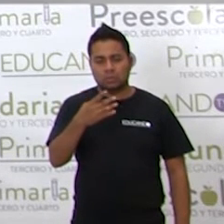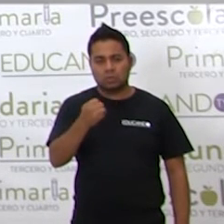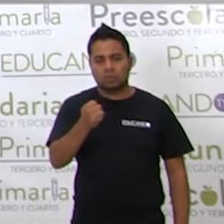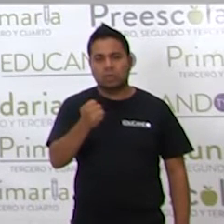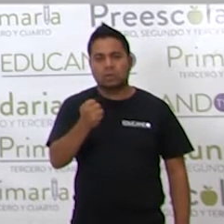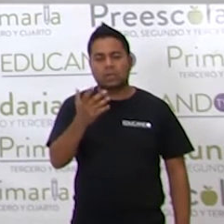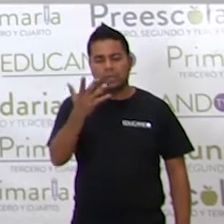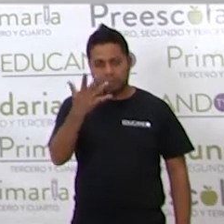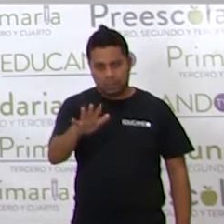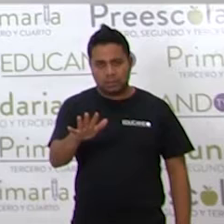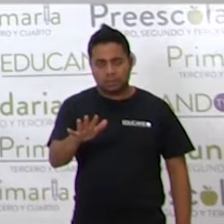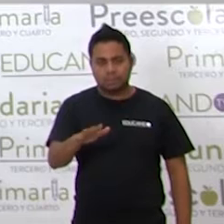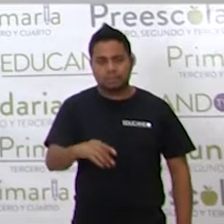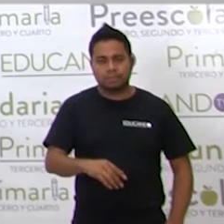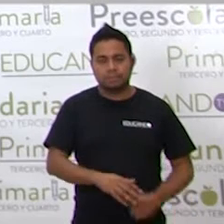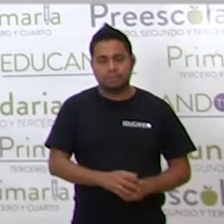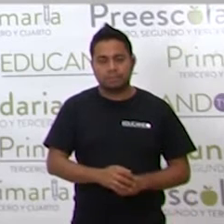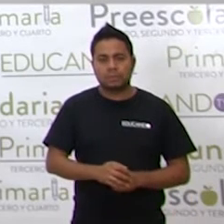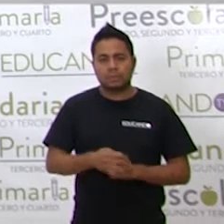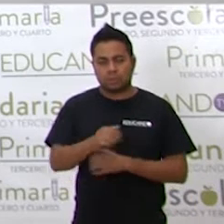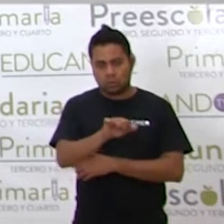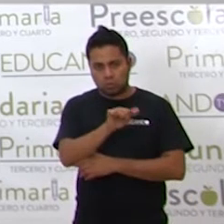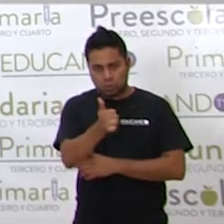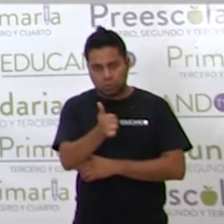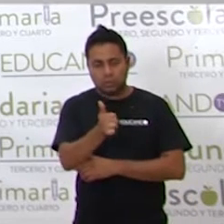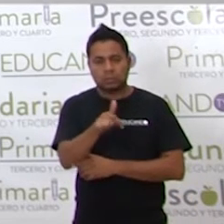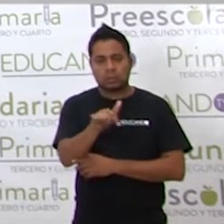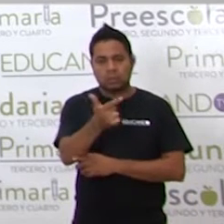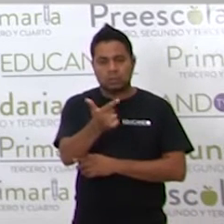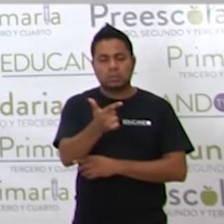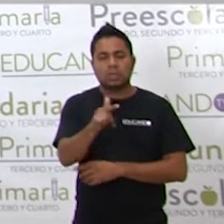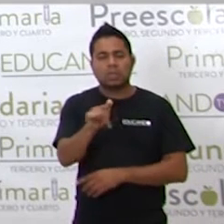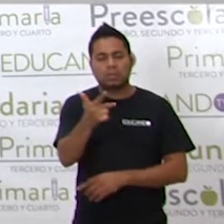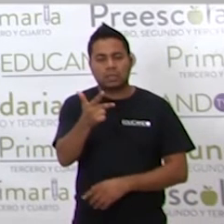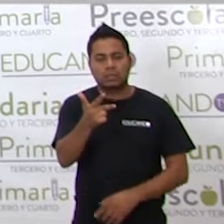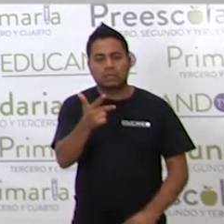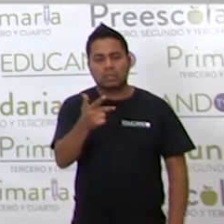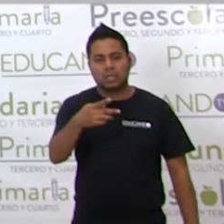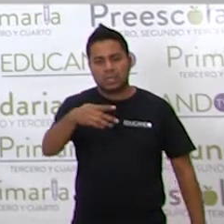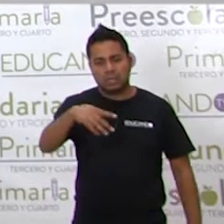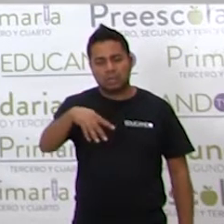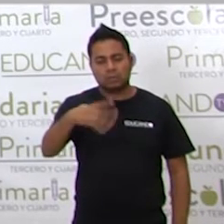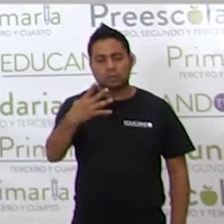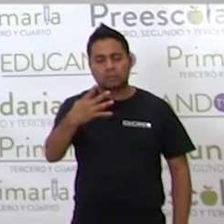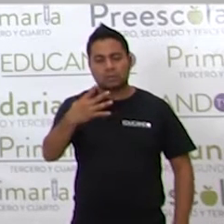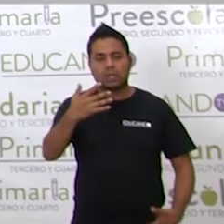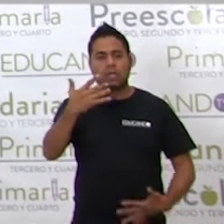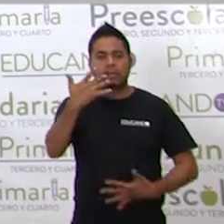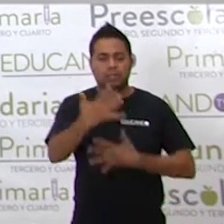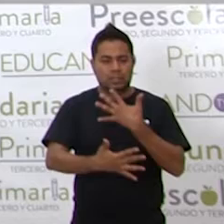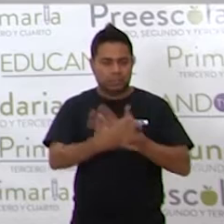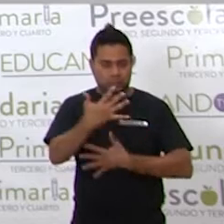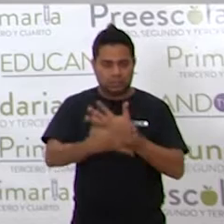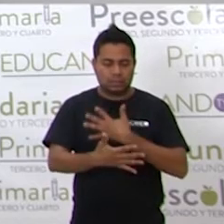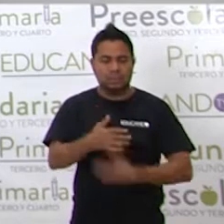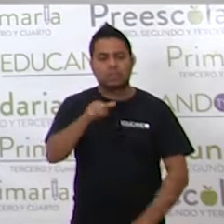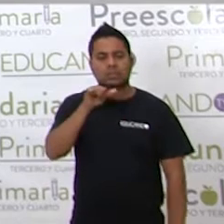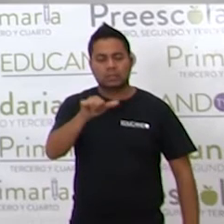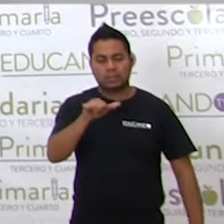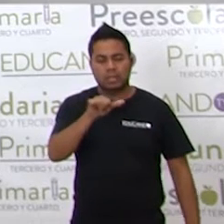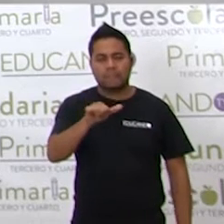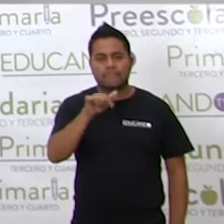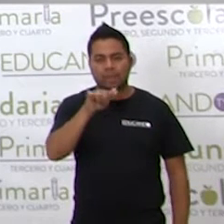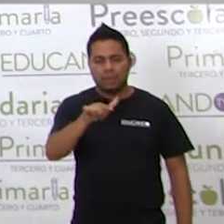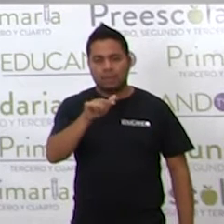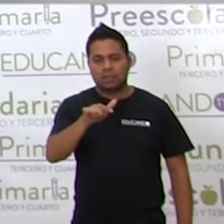9, 10, 11, 12, 13, 14, 15, 16,